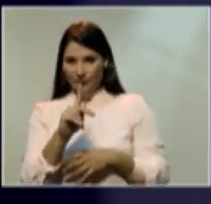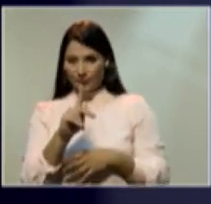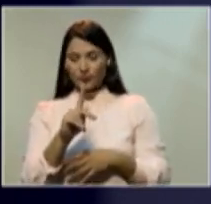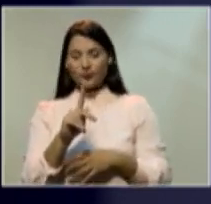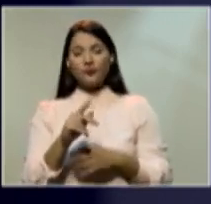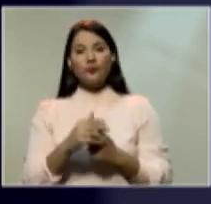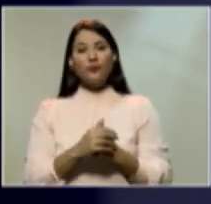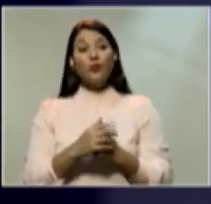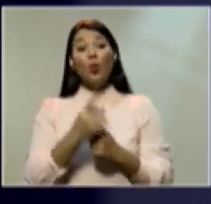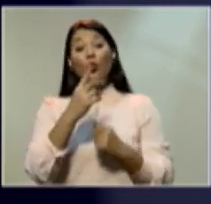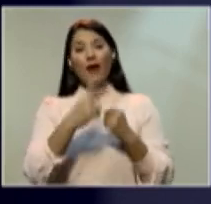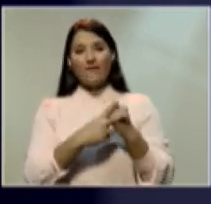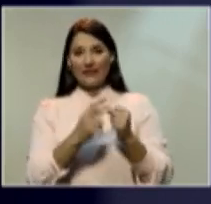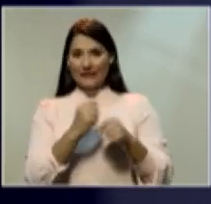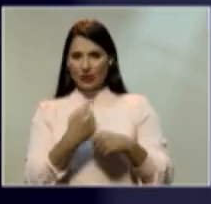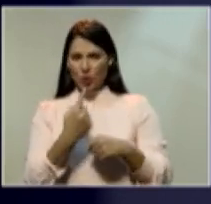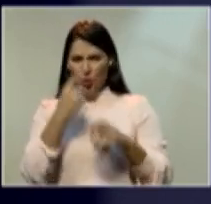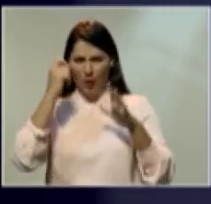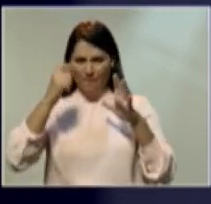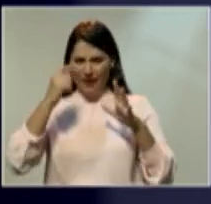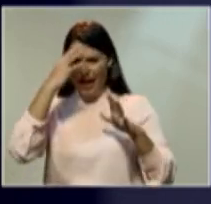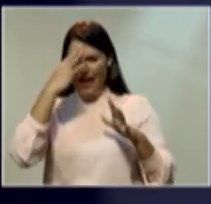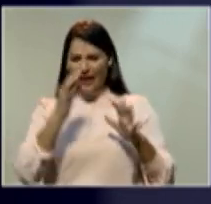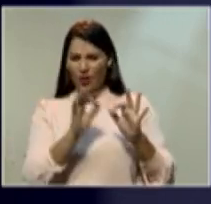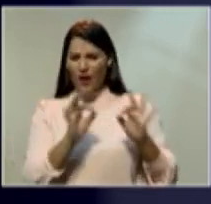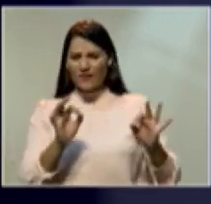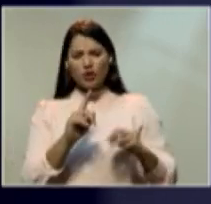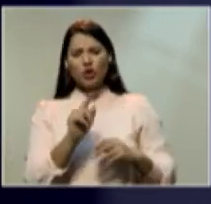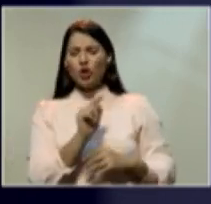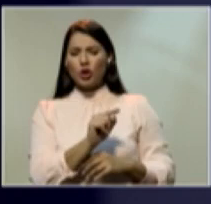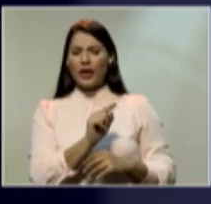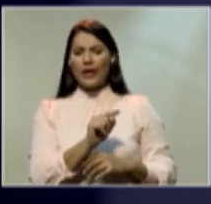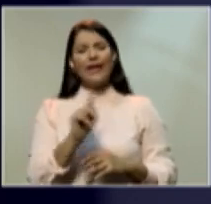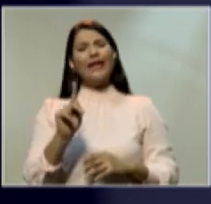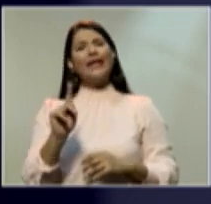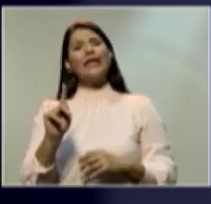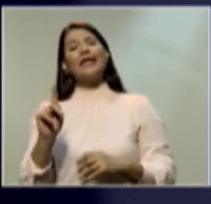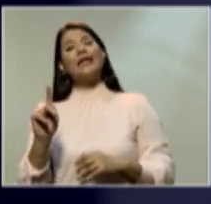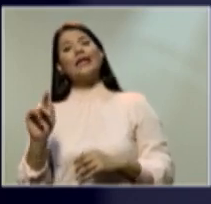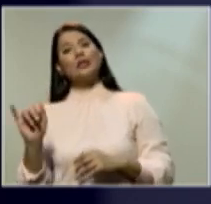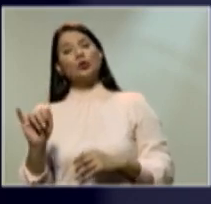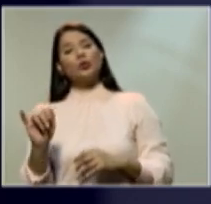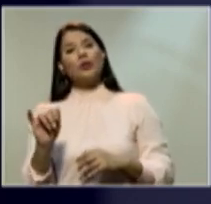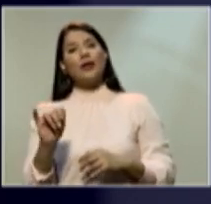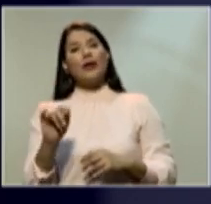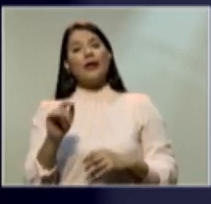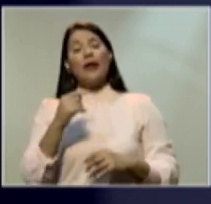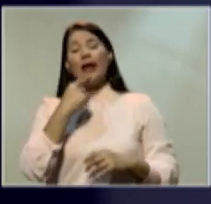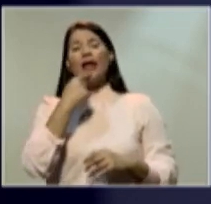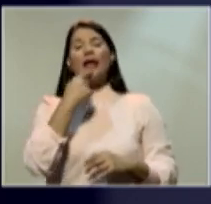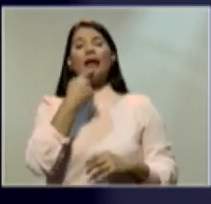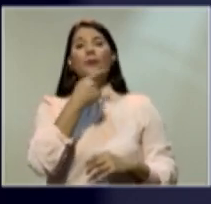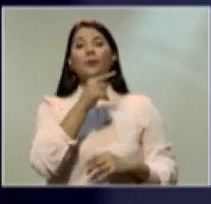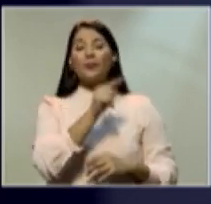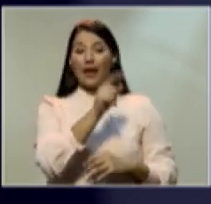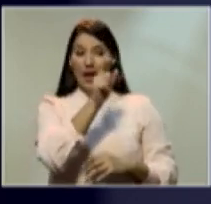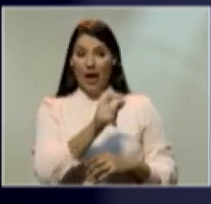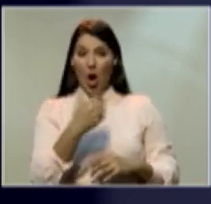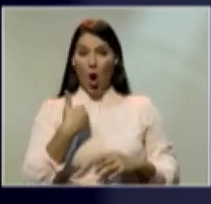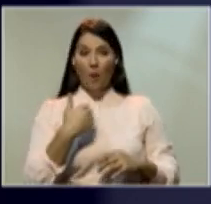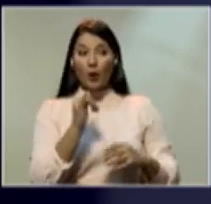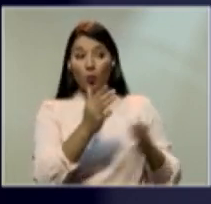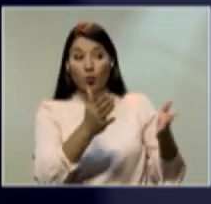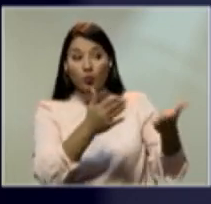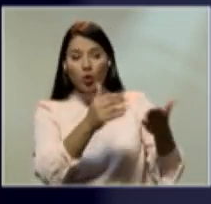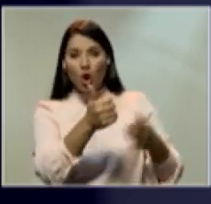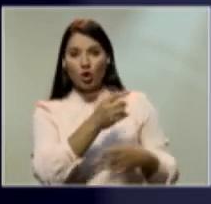hizo una película, creo que la frase no es de Clint Eastwood, y que él citaba a otro